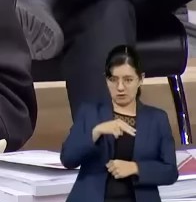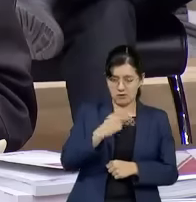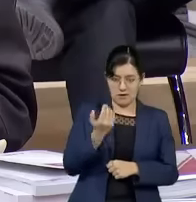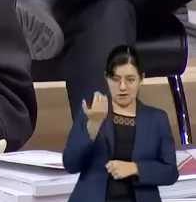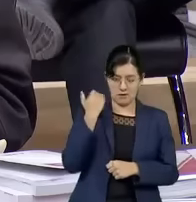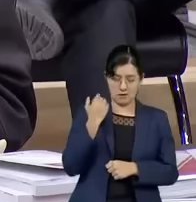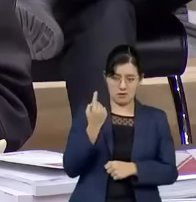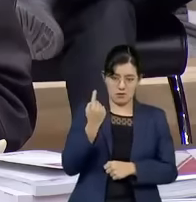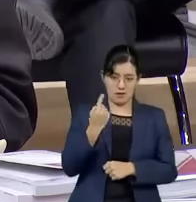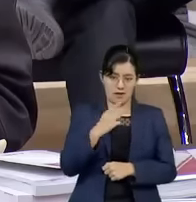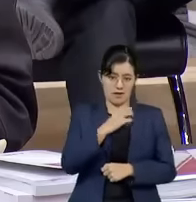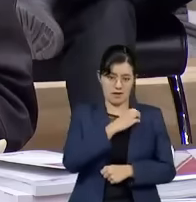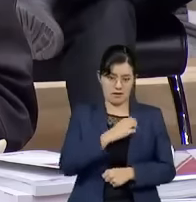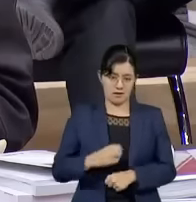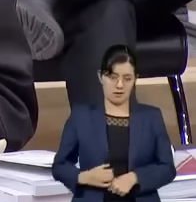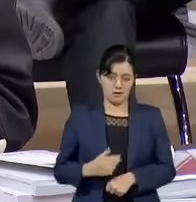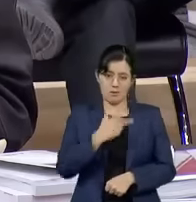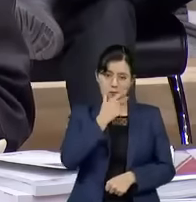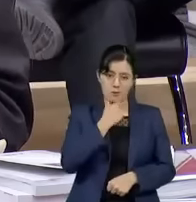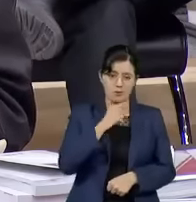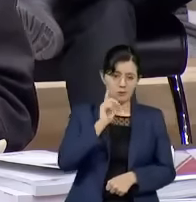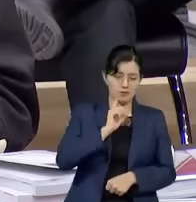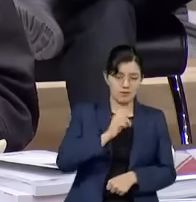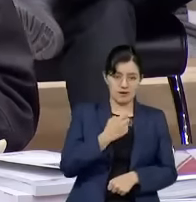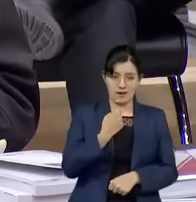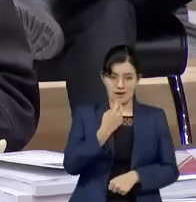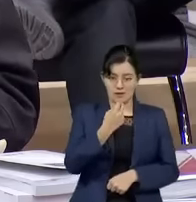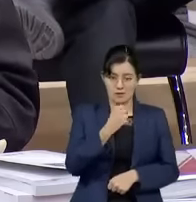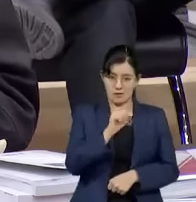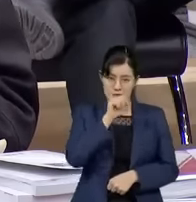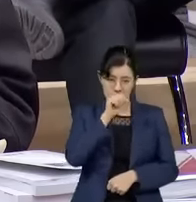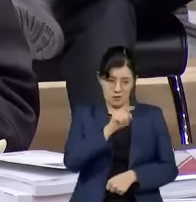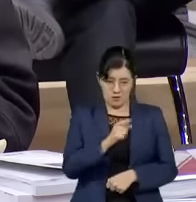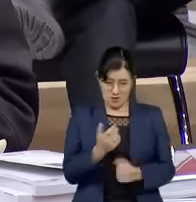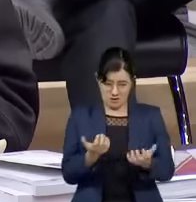candidata candidato se había atrevido a semejante